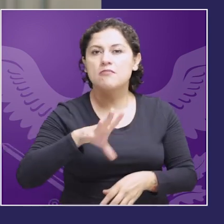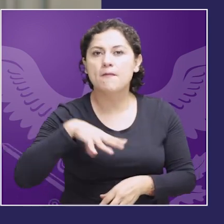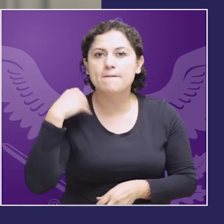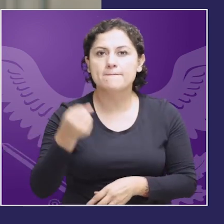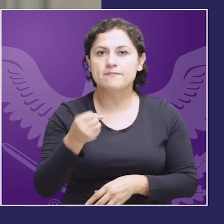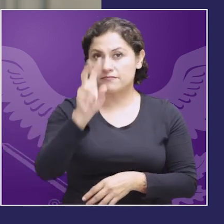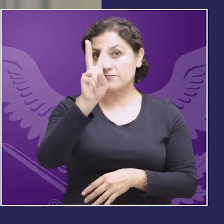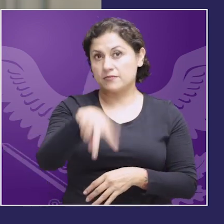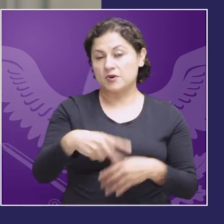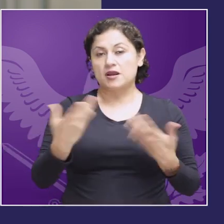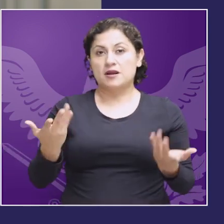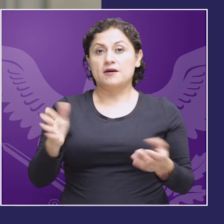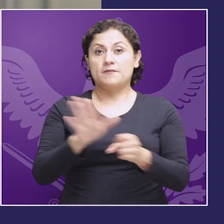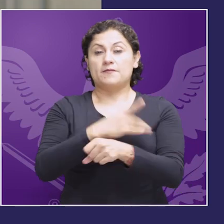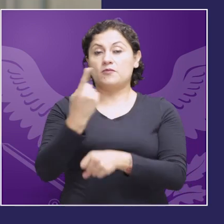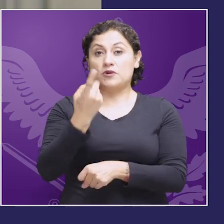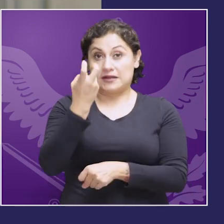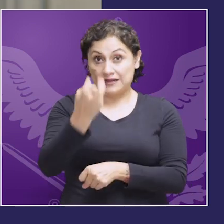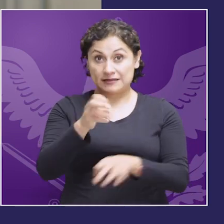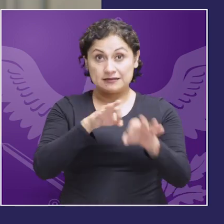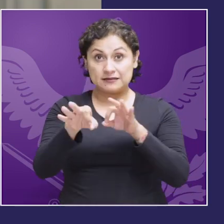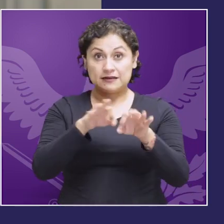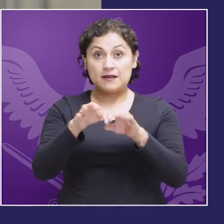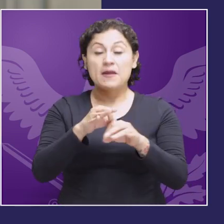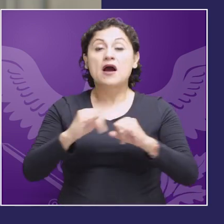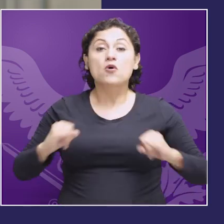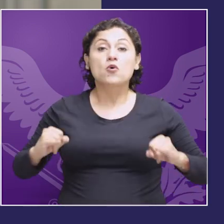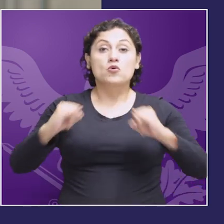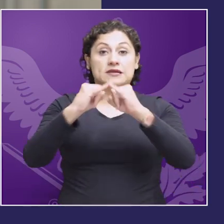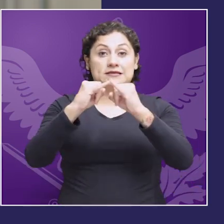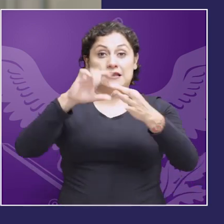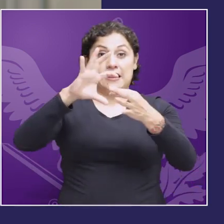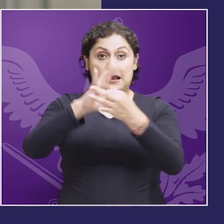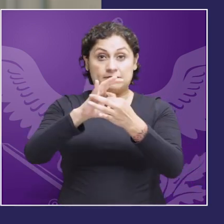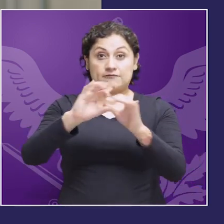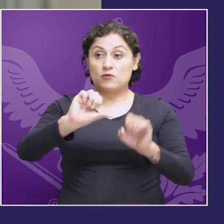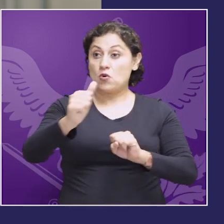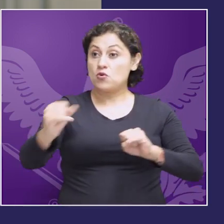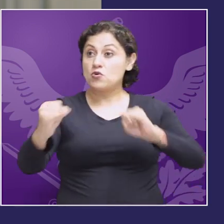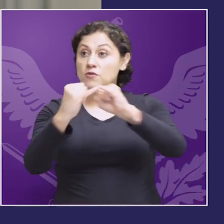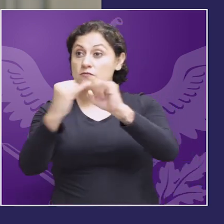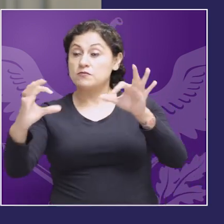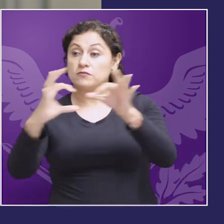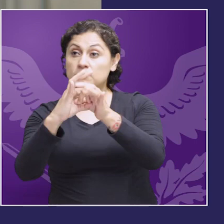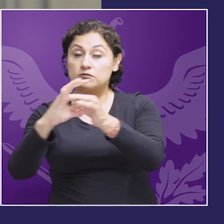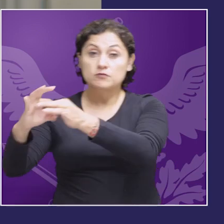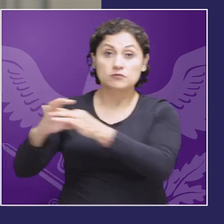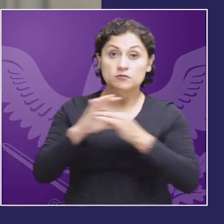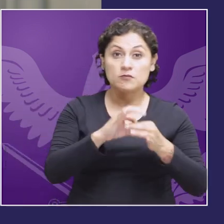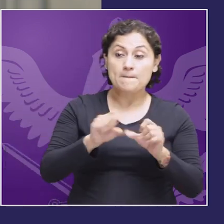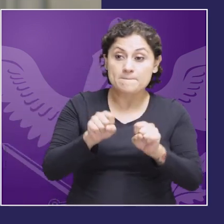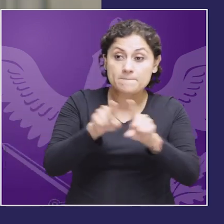el mismo lenguaje. Cada uno con su propia función, ¿te fijas? Pero en Chile tenemos un caso muy bonito que se